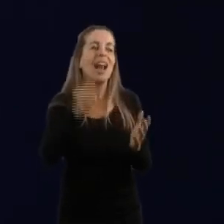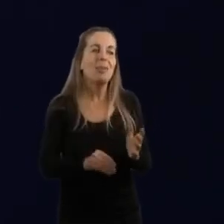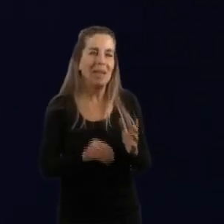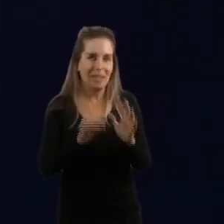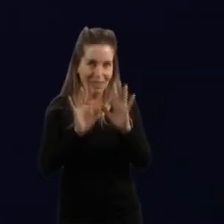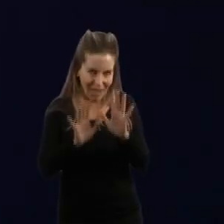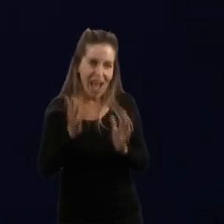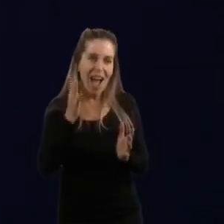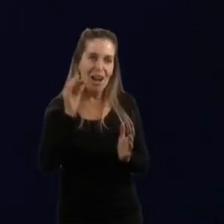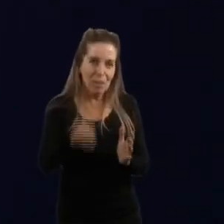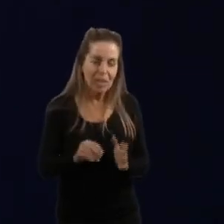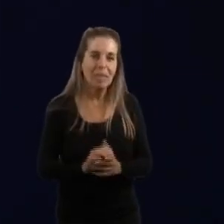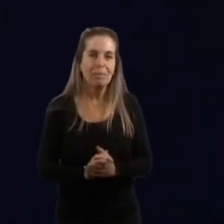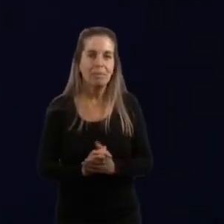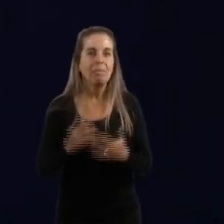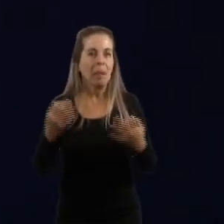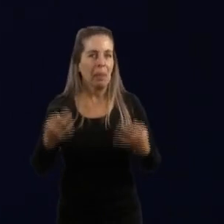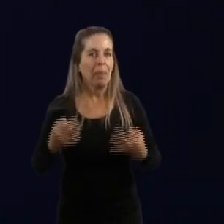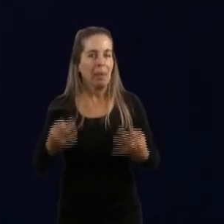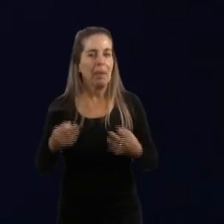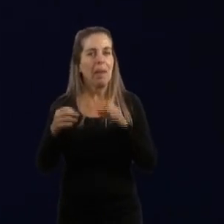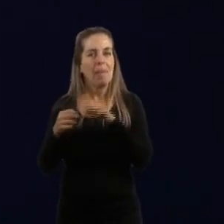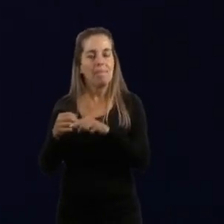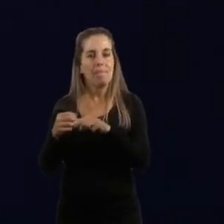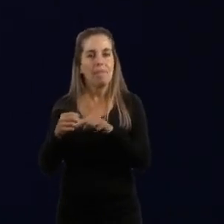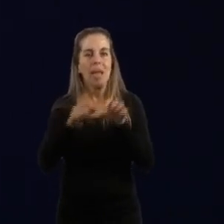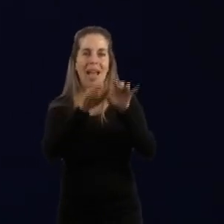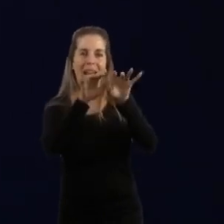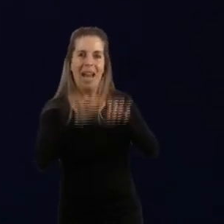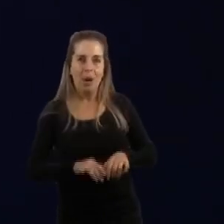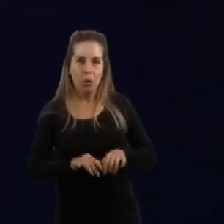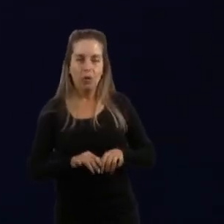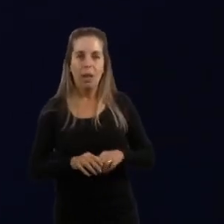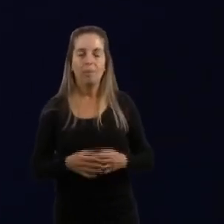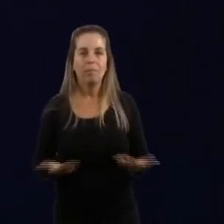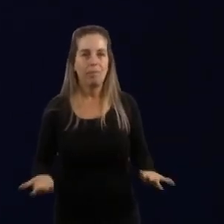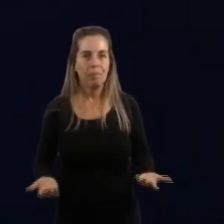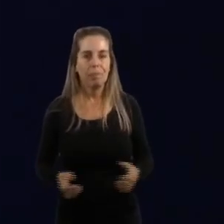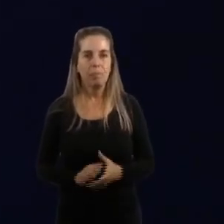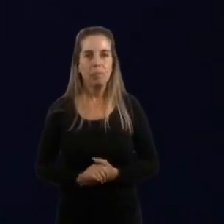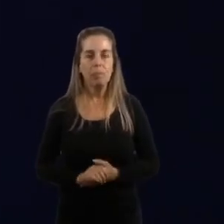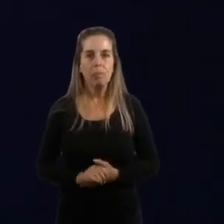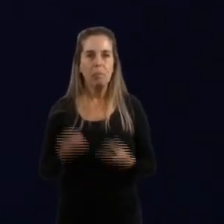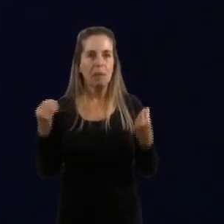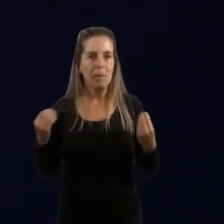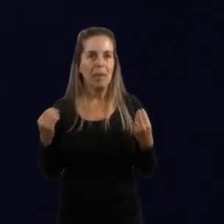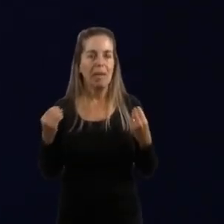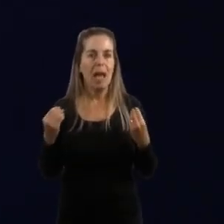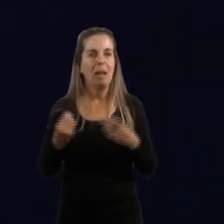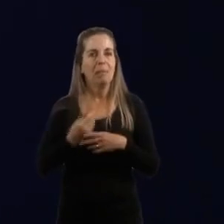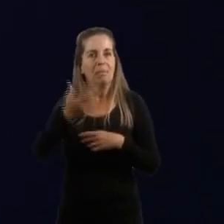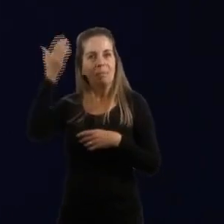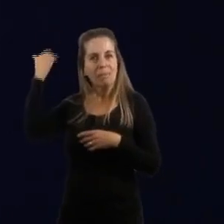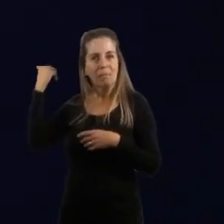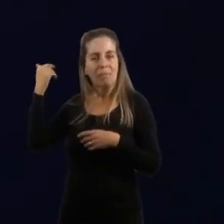juro, es interesante, ¿no? Porque cuando con el poder del Estado nos habían encerrado